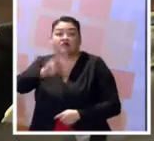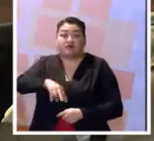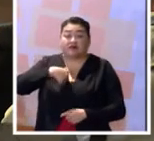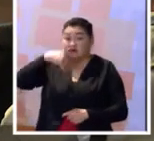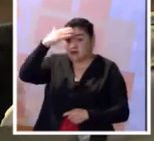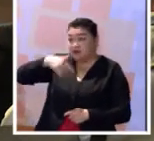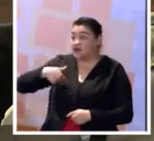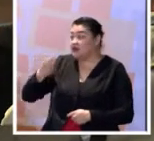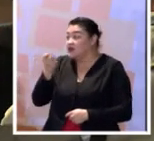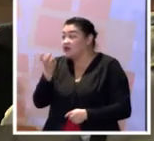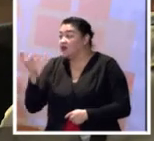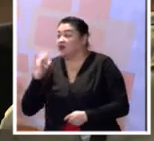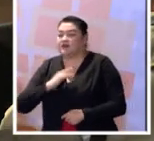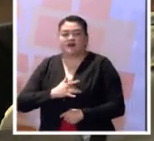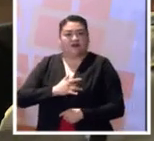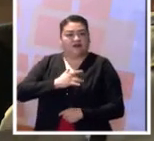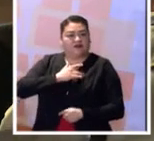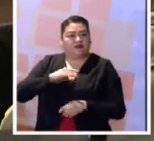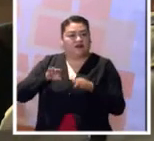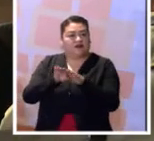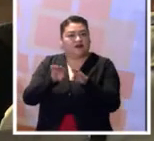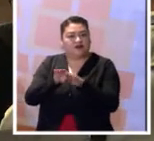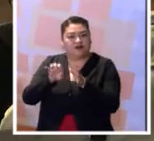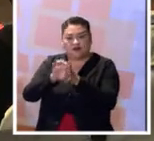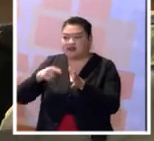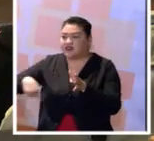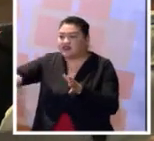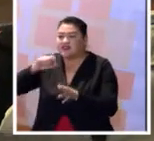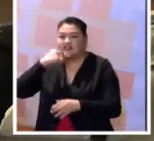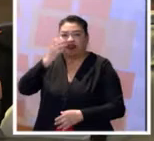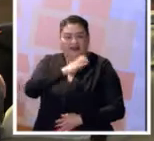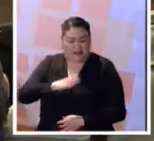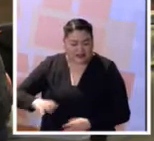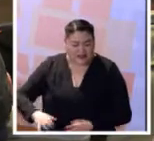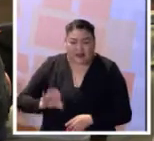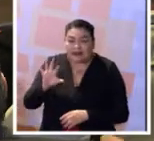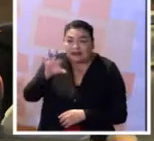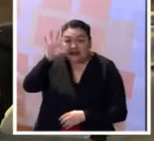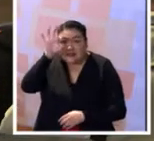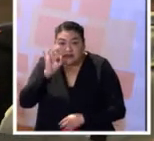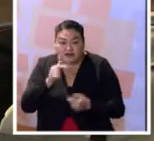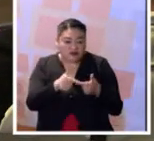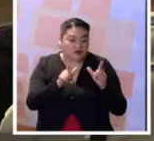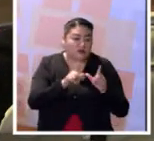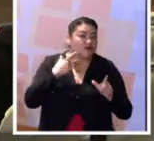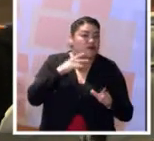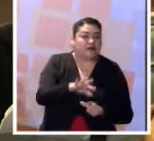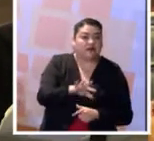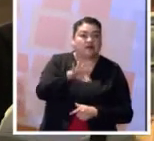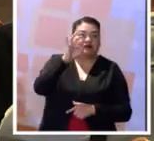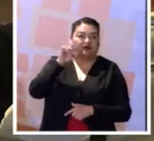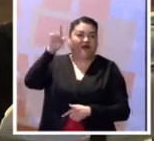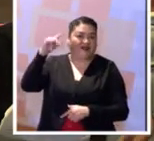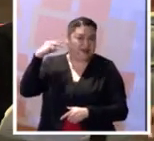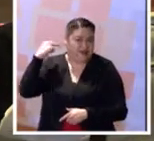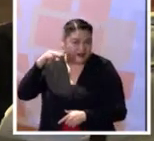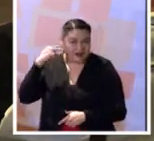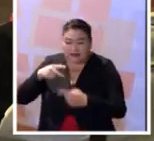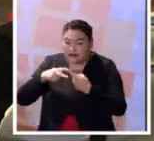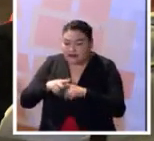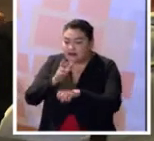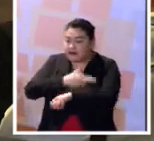estaban a punto, digamos, de tener elecciones, candidatas y candidatos en las elecciones locales. Y también